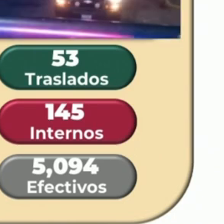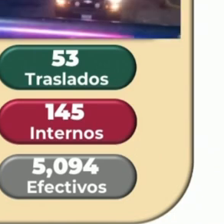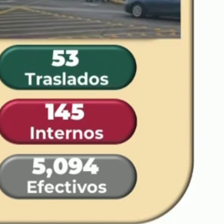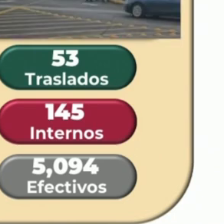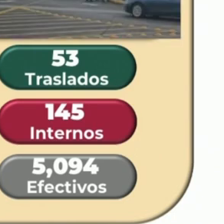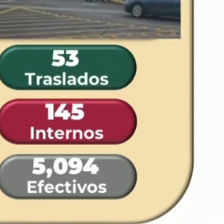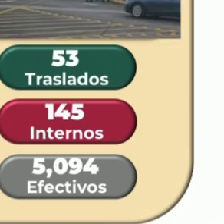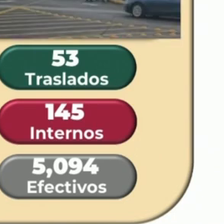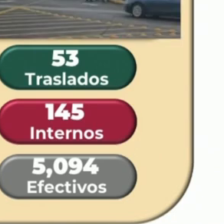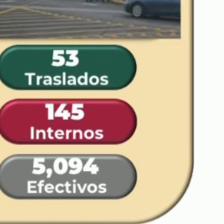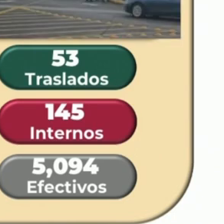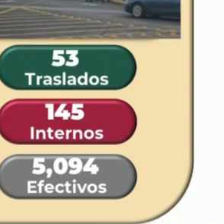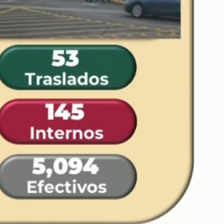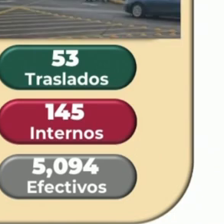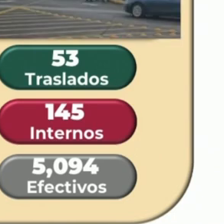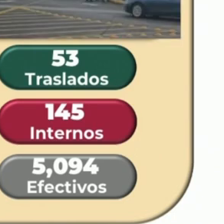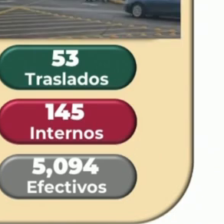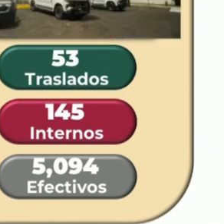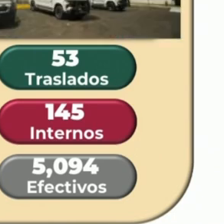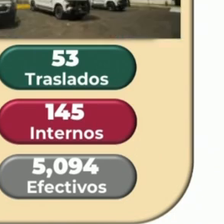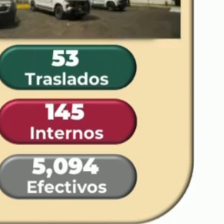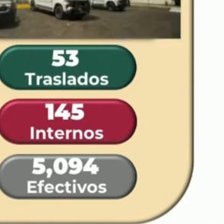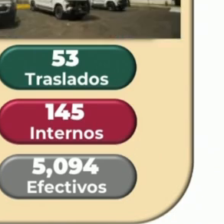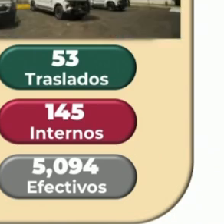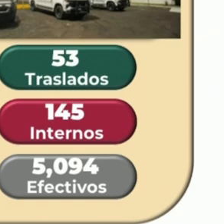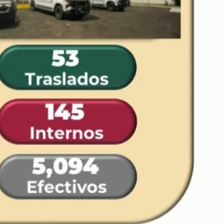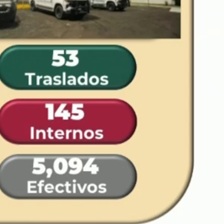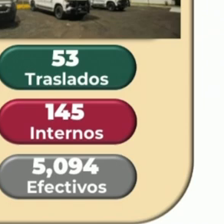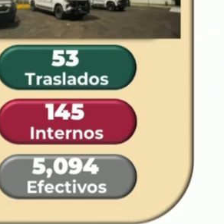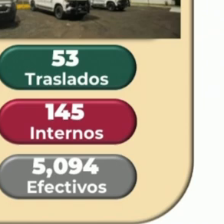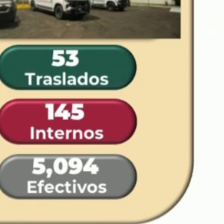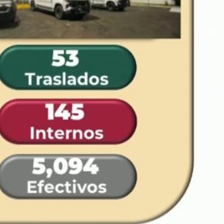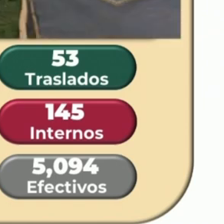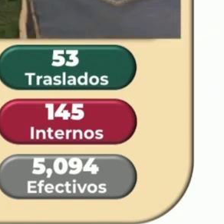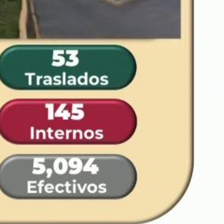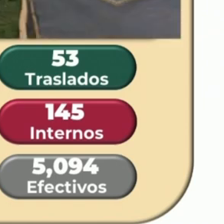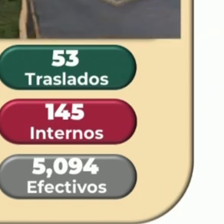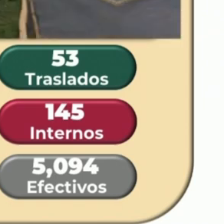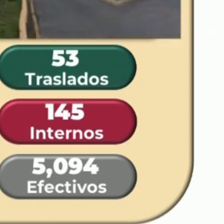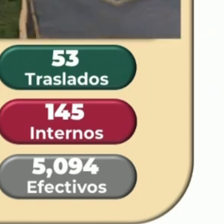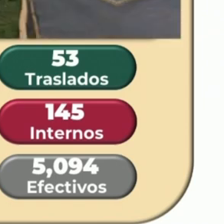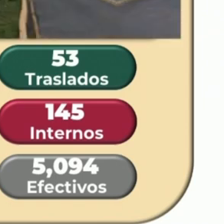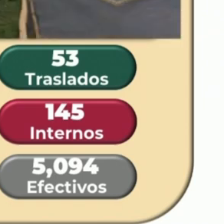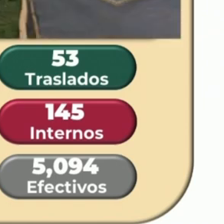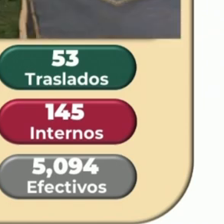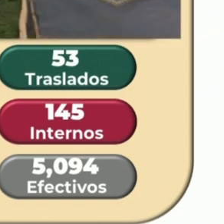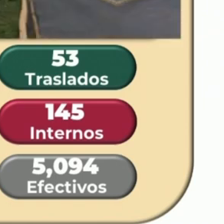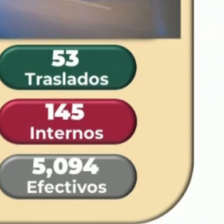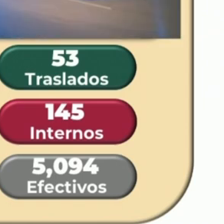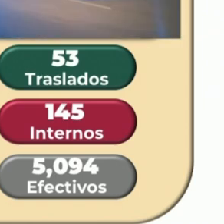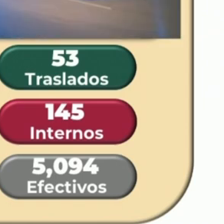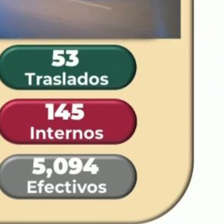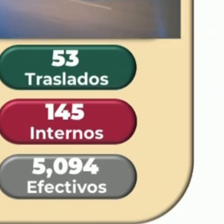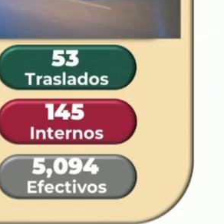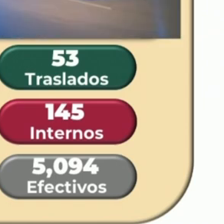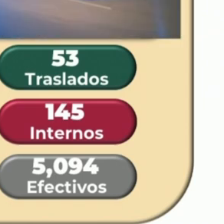a la Secretaría de Agricultura y Desarrollo Rural en cuanto al traslado de fertilizantes, fueron